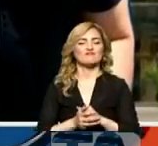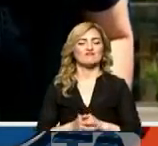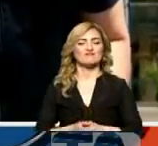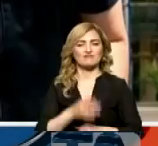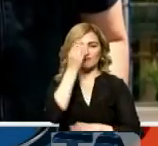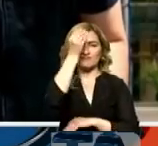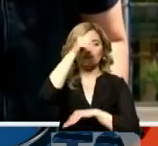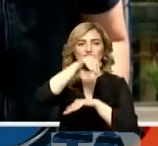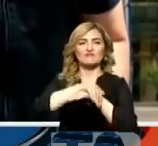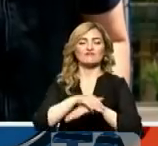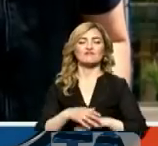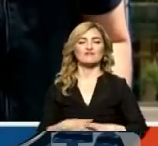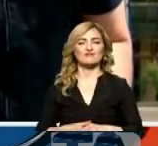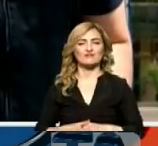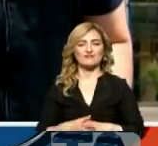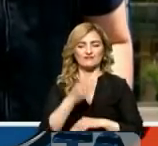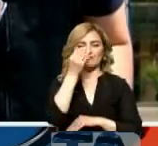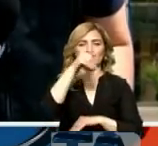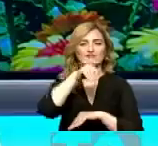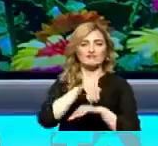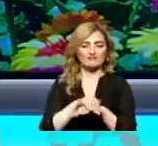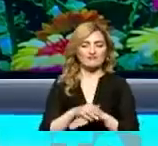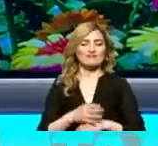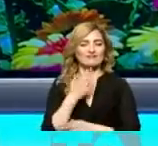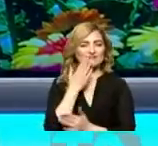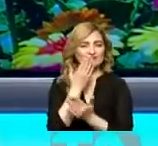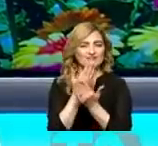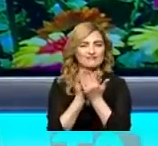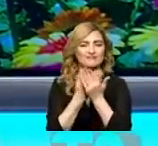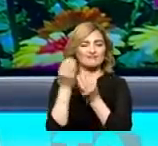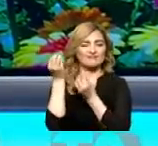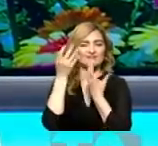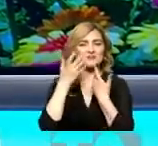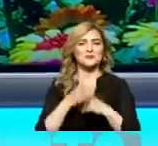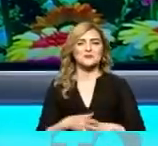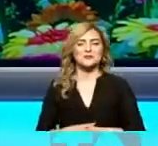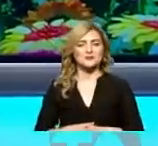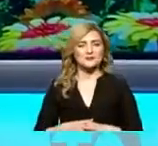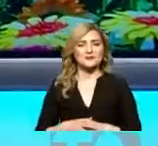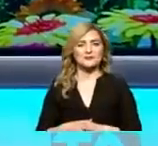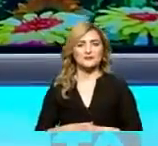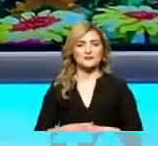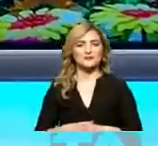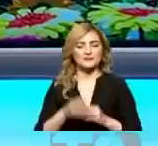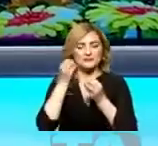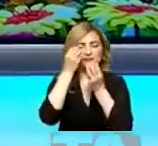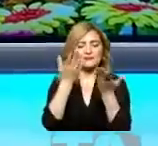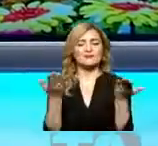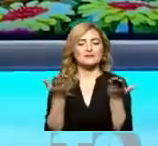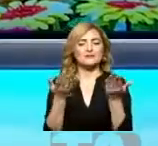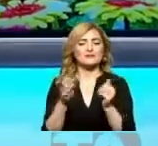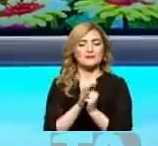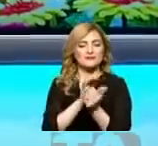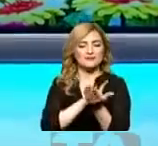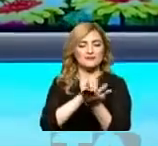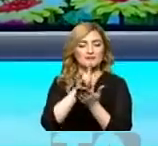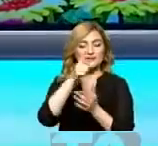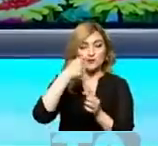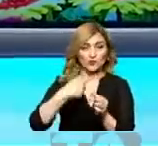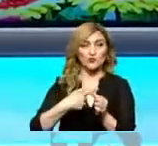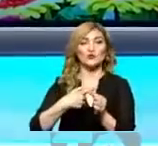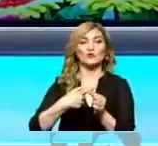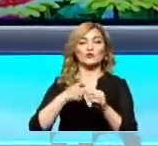estudio. Buenas tardes. Hola, buena tarde para ti también. Gracias, Carlos, por tu informe. Ahora les contamos que a través del aeropuerto de